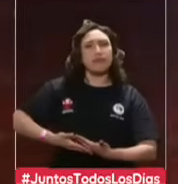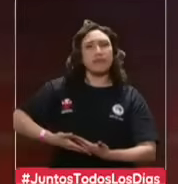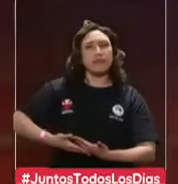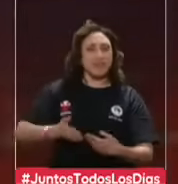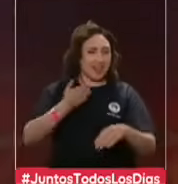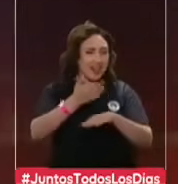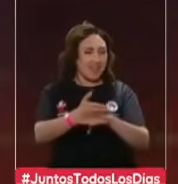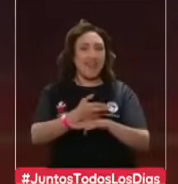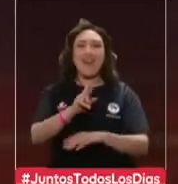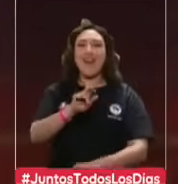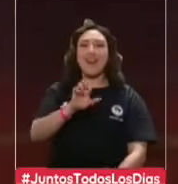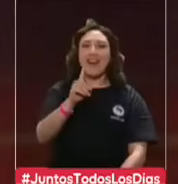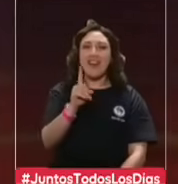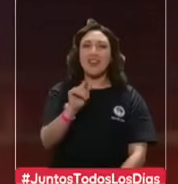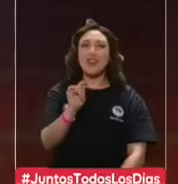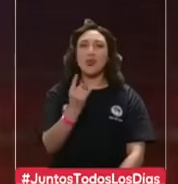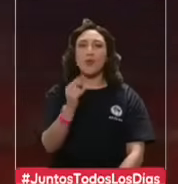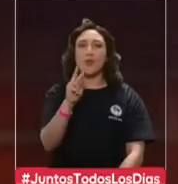bien.